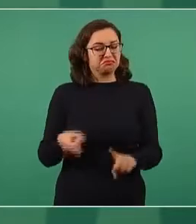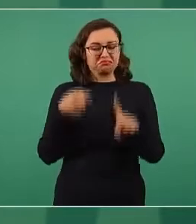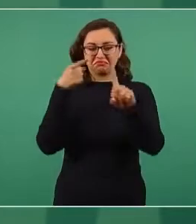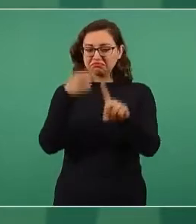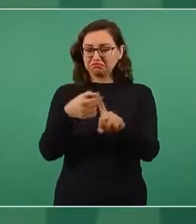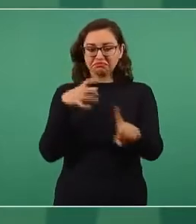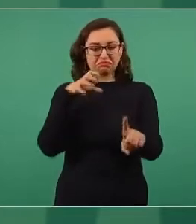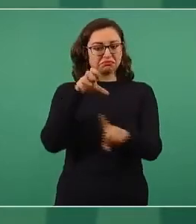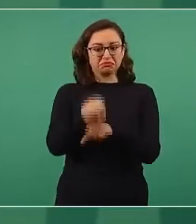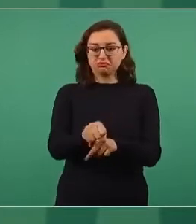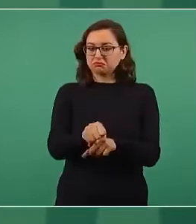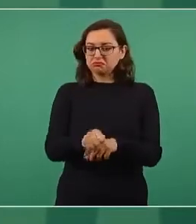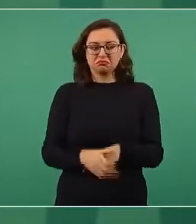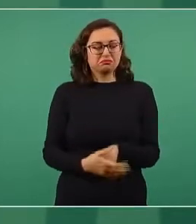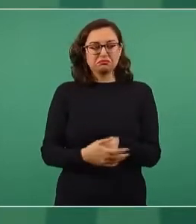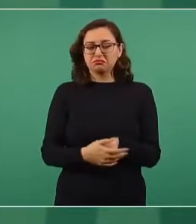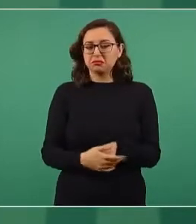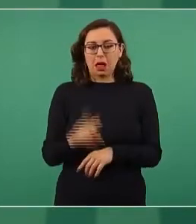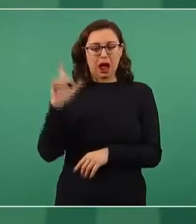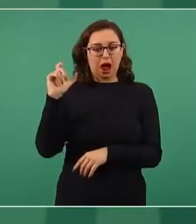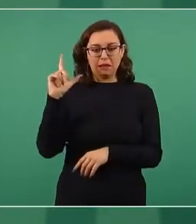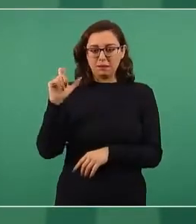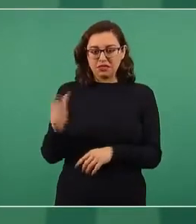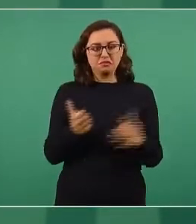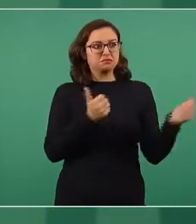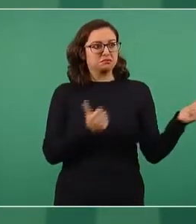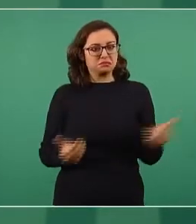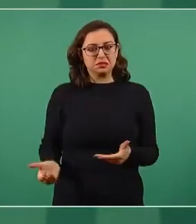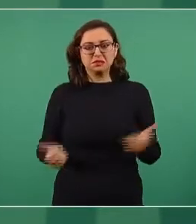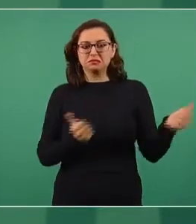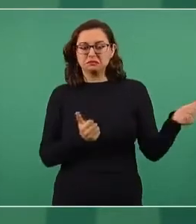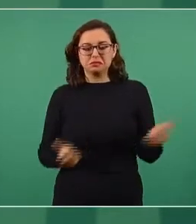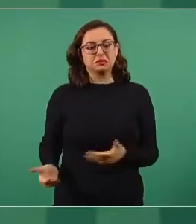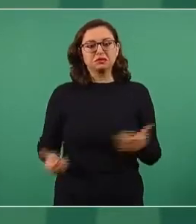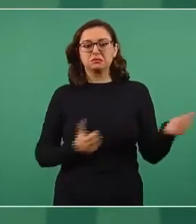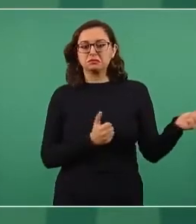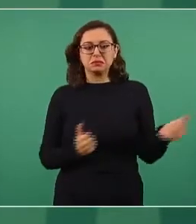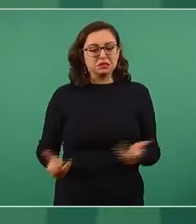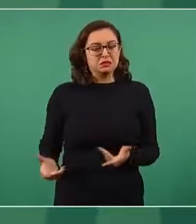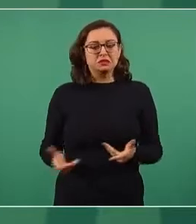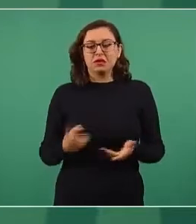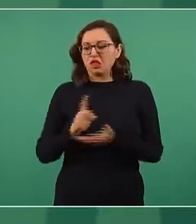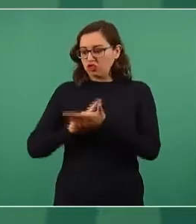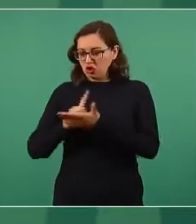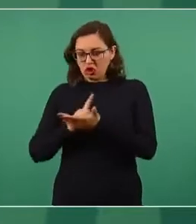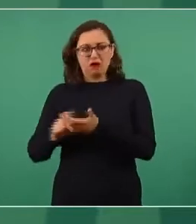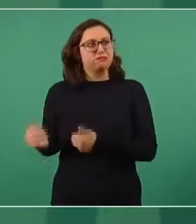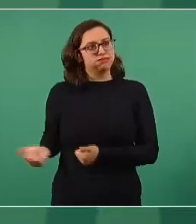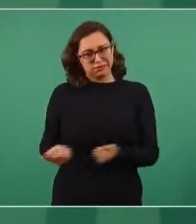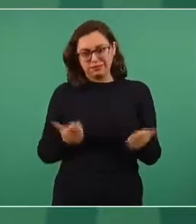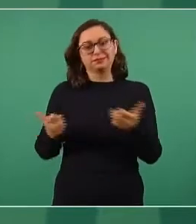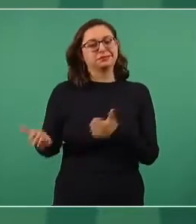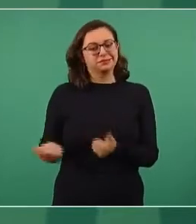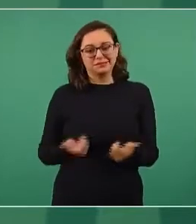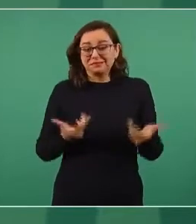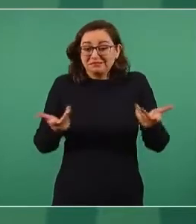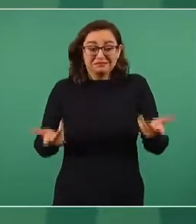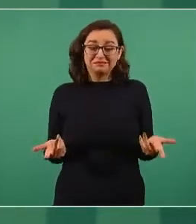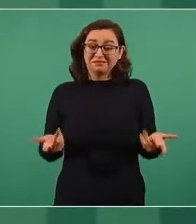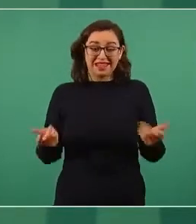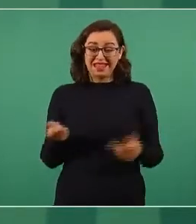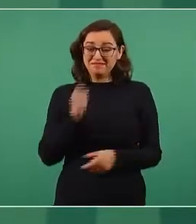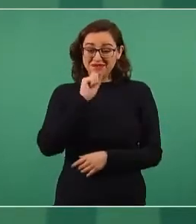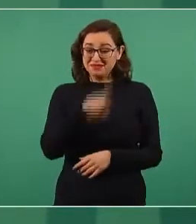va el siglo reducir el tráfico de armas, como tampoco se ha logrado reducir el trasiego de drogas y como tampoco se ha logrado reducir el consumo.